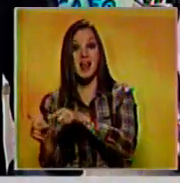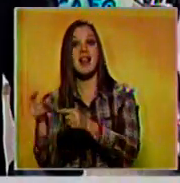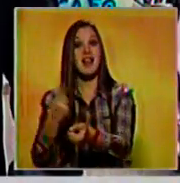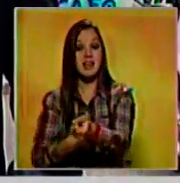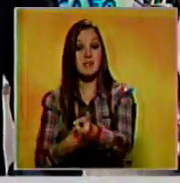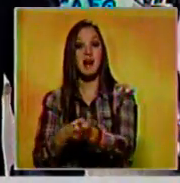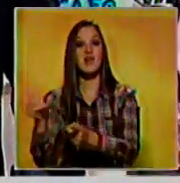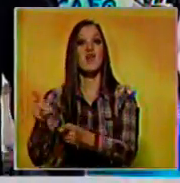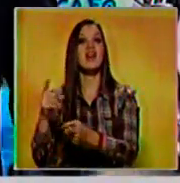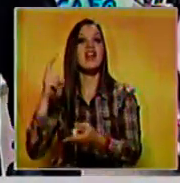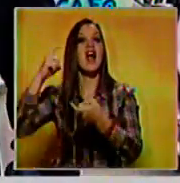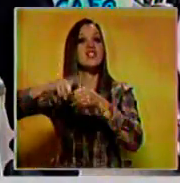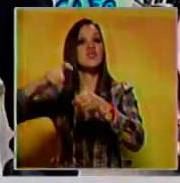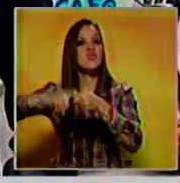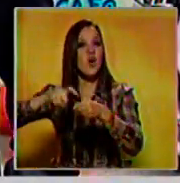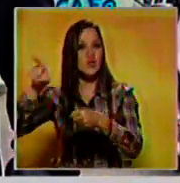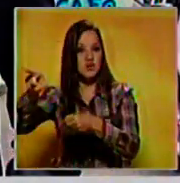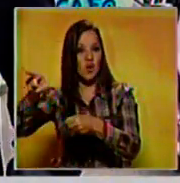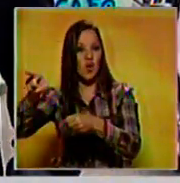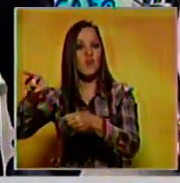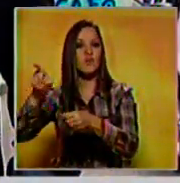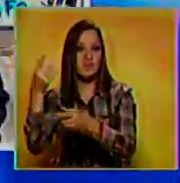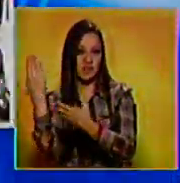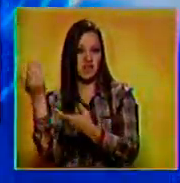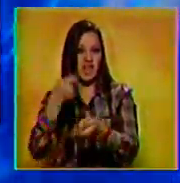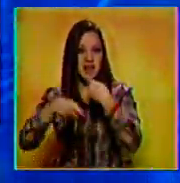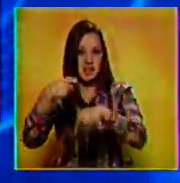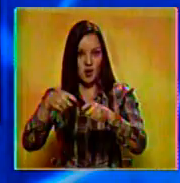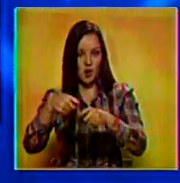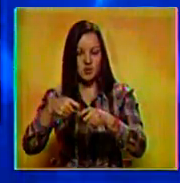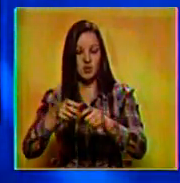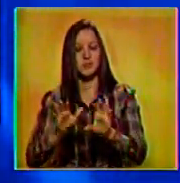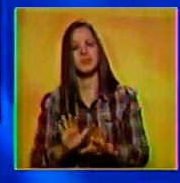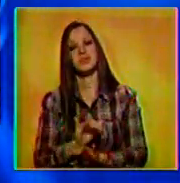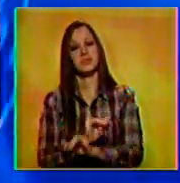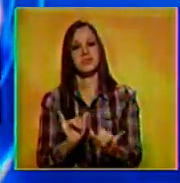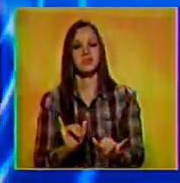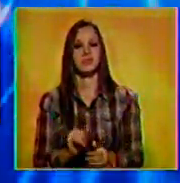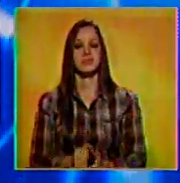establecimiento de frenos. Es nuestro informe. Continúen con más de la emisión meridiana de su noticiero Venevisión.